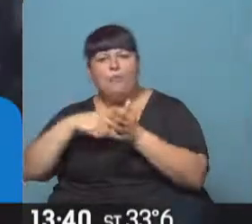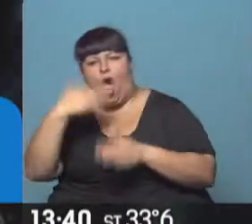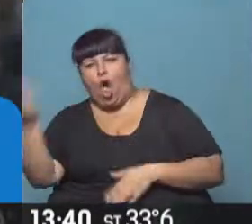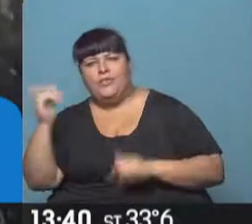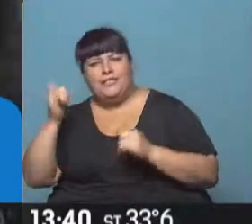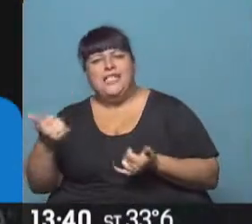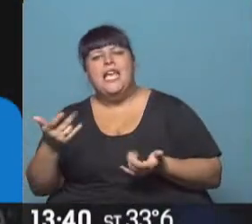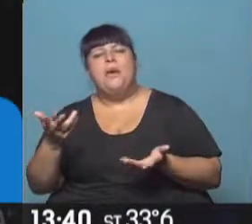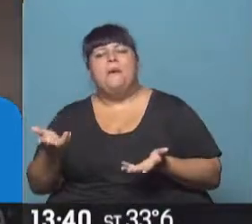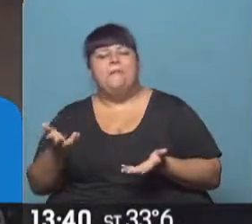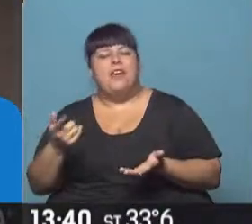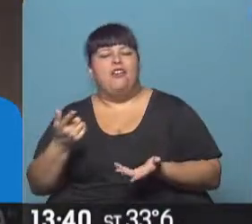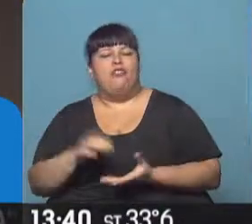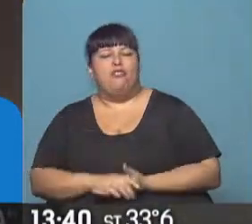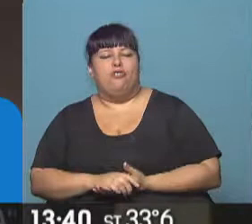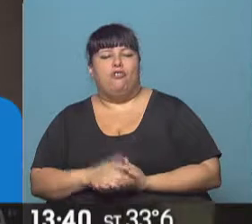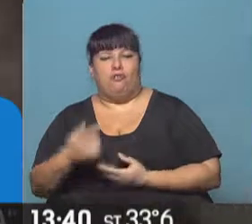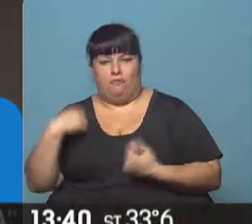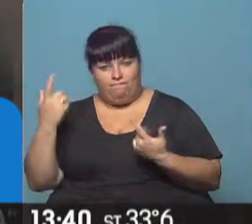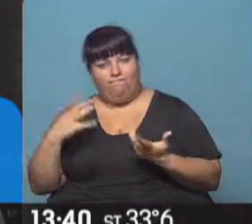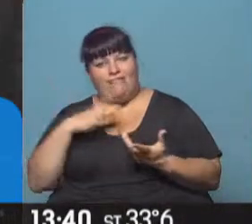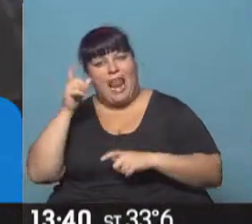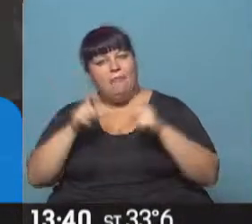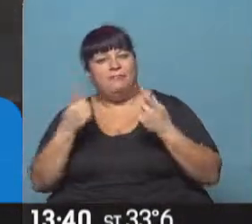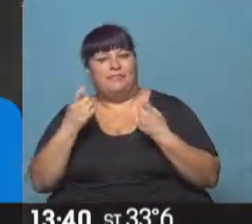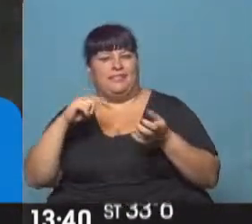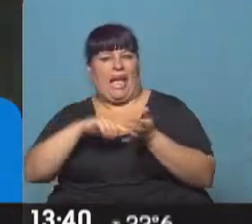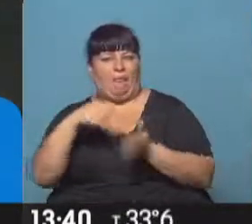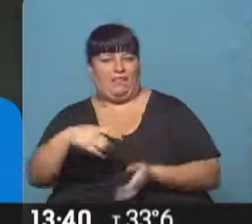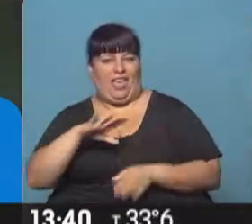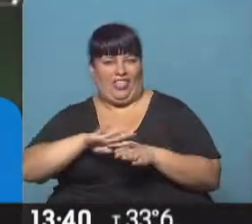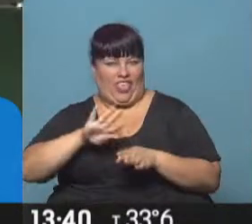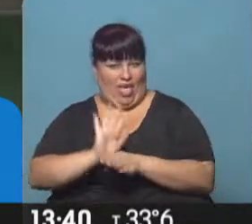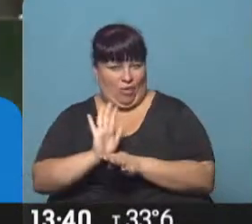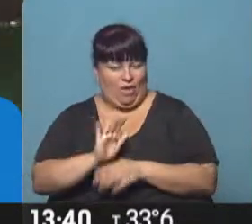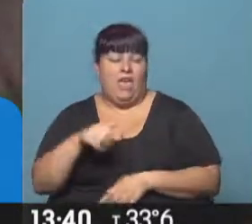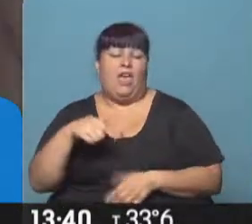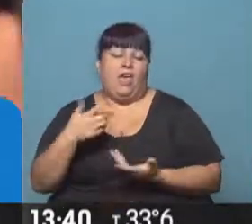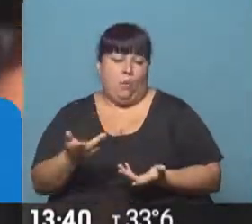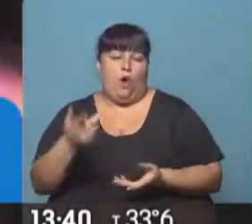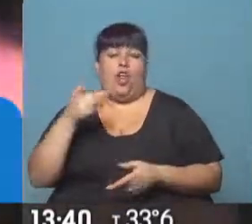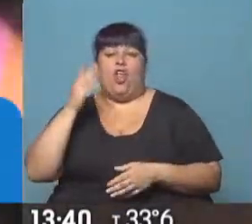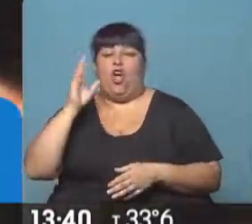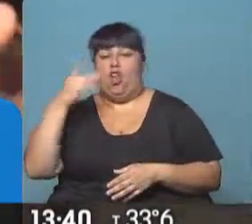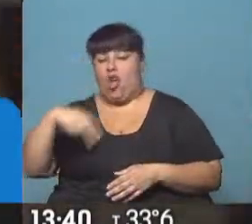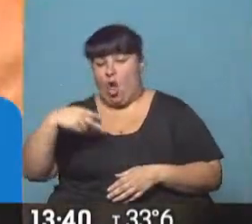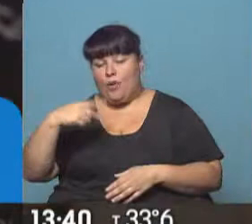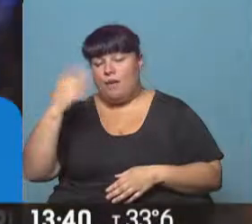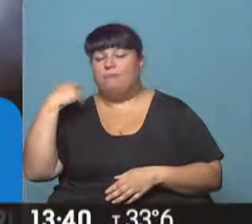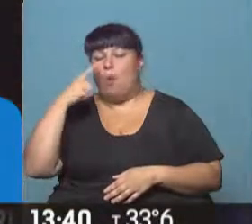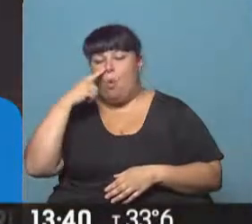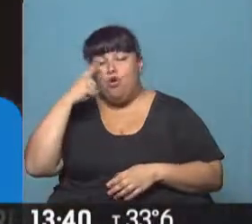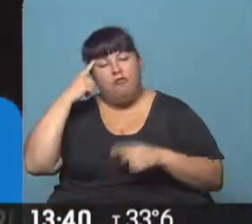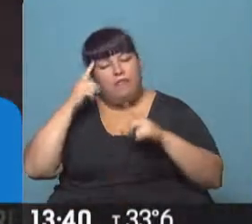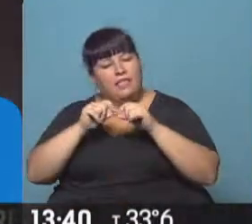nos debíamos nosotros y un poco a la gente las presentaciones en Capital, así que a mitad de este año decidimos con